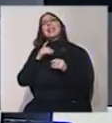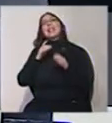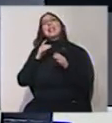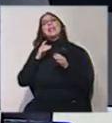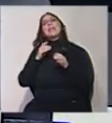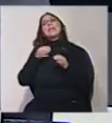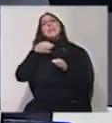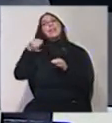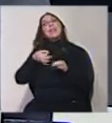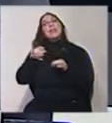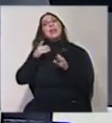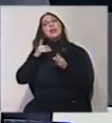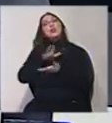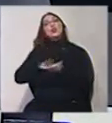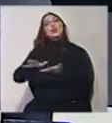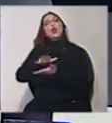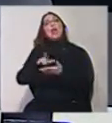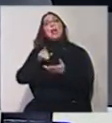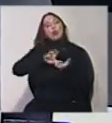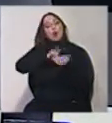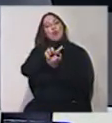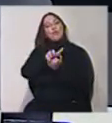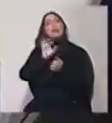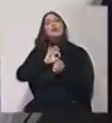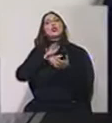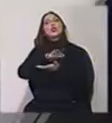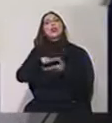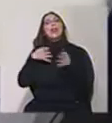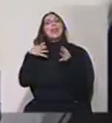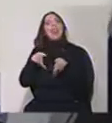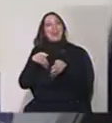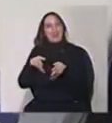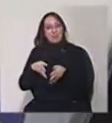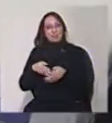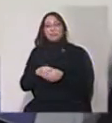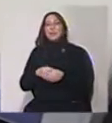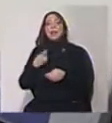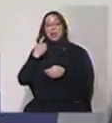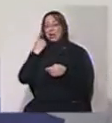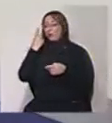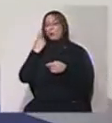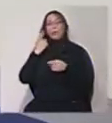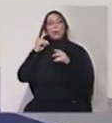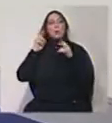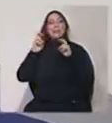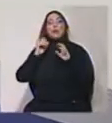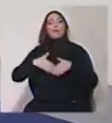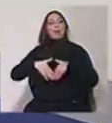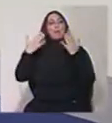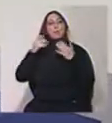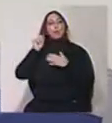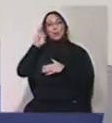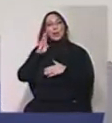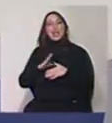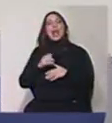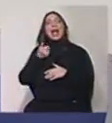de determinadas zonas como zonas de conflicto o zonas de guerra. En Brasil hay un caso muy famoso, que es la famosa Operación